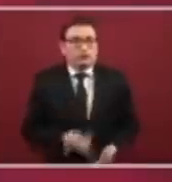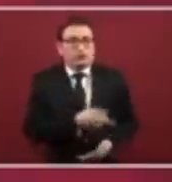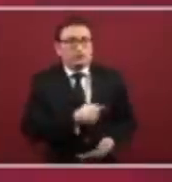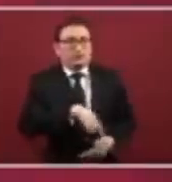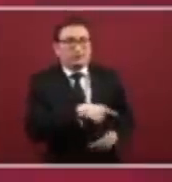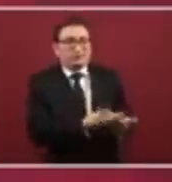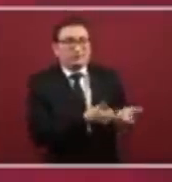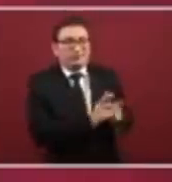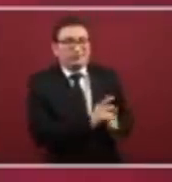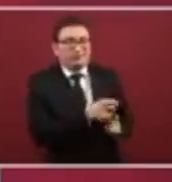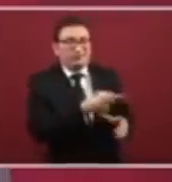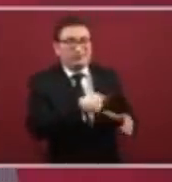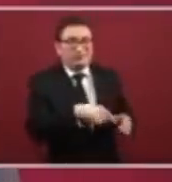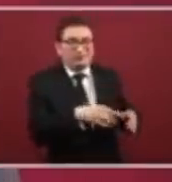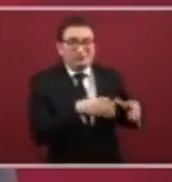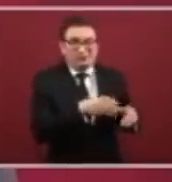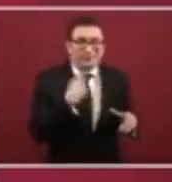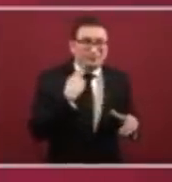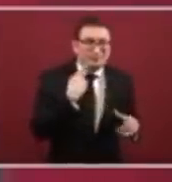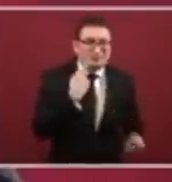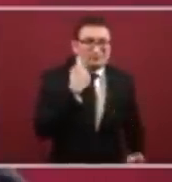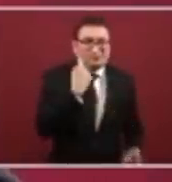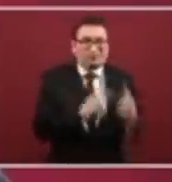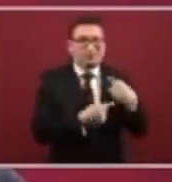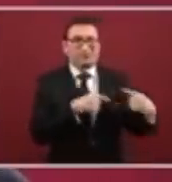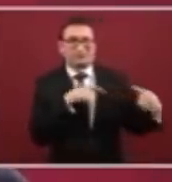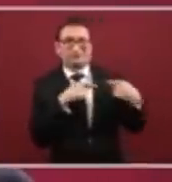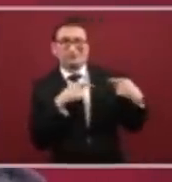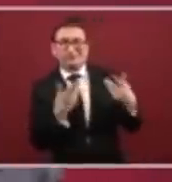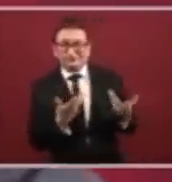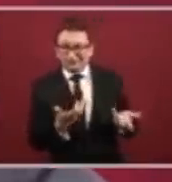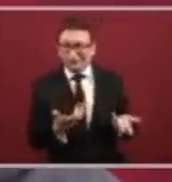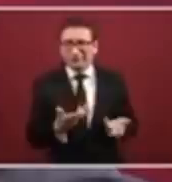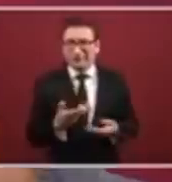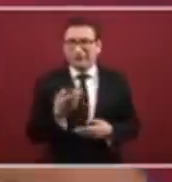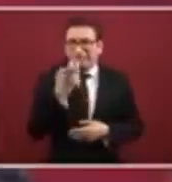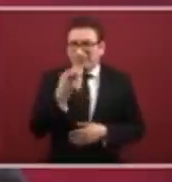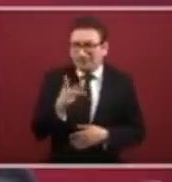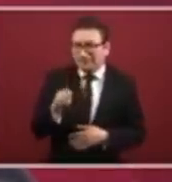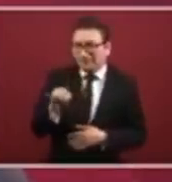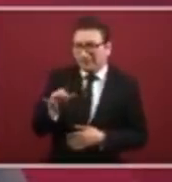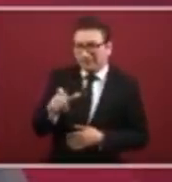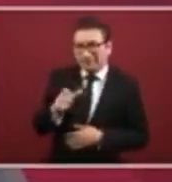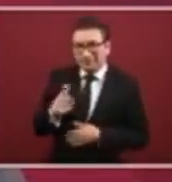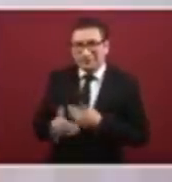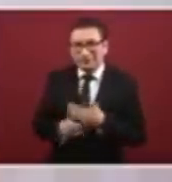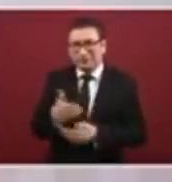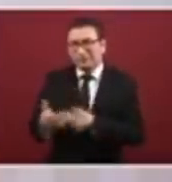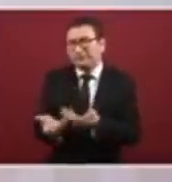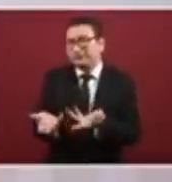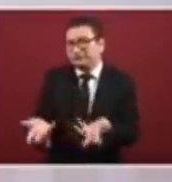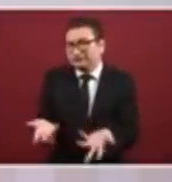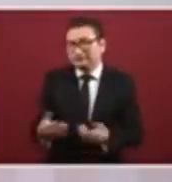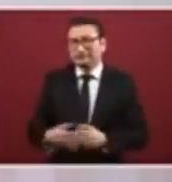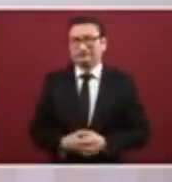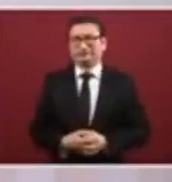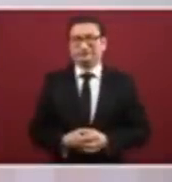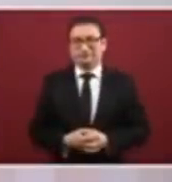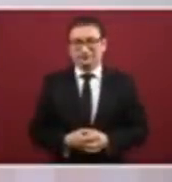Entonces, por lo mismo, no tiene Pemex viabilidad, no